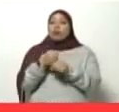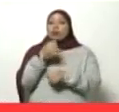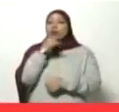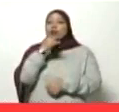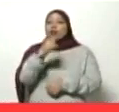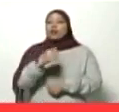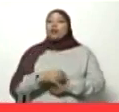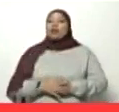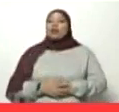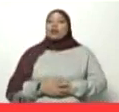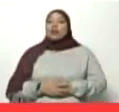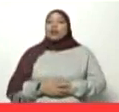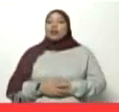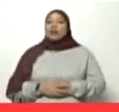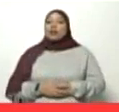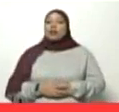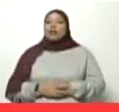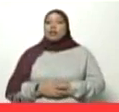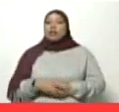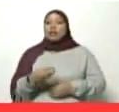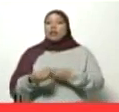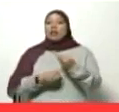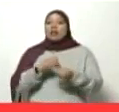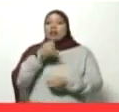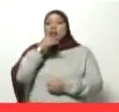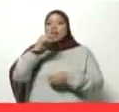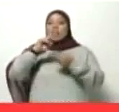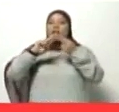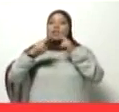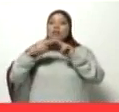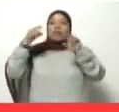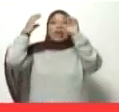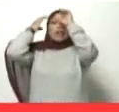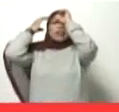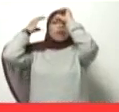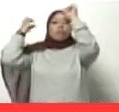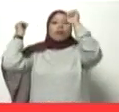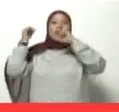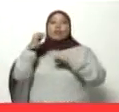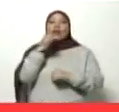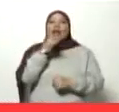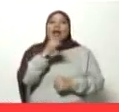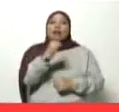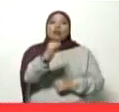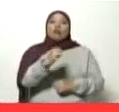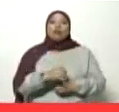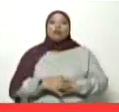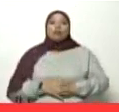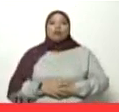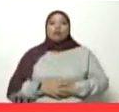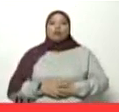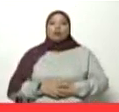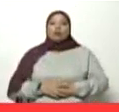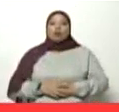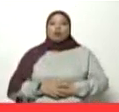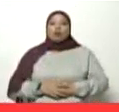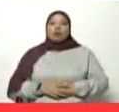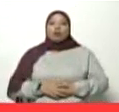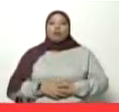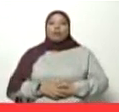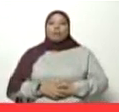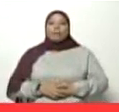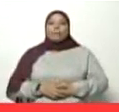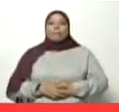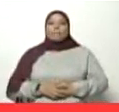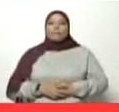es la diplomacia de paz nuestra. Nuestro jefe de Estado acude a esta cumbre donde van los